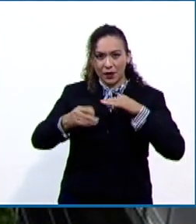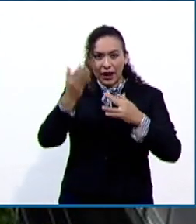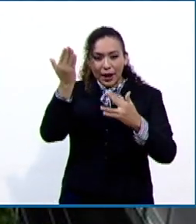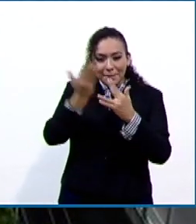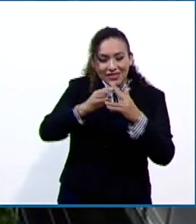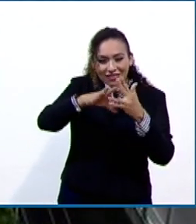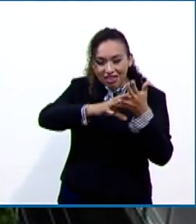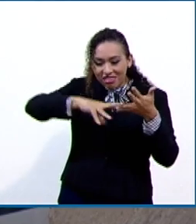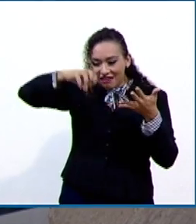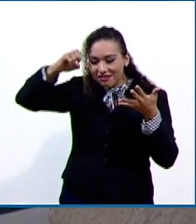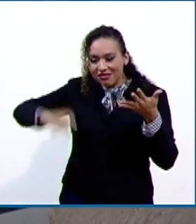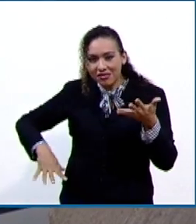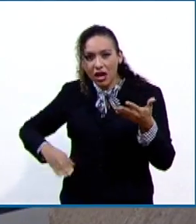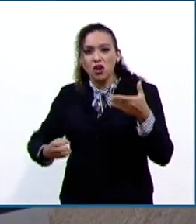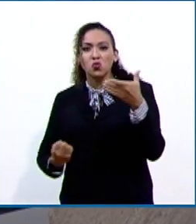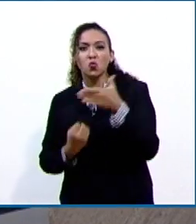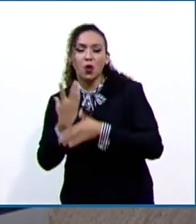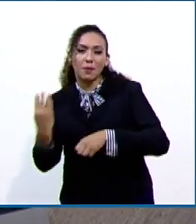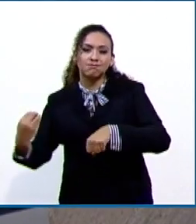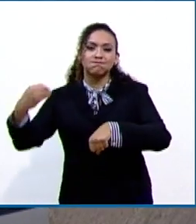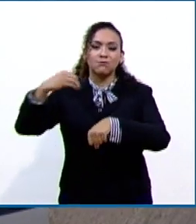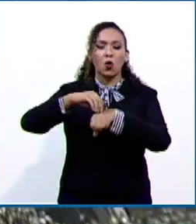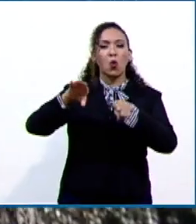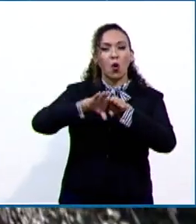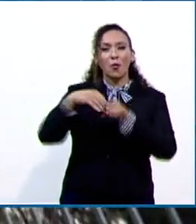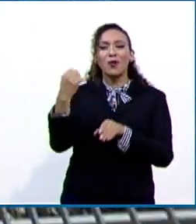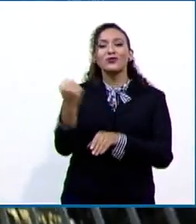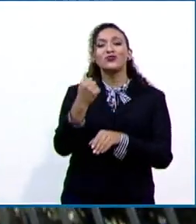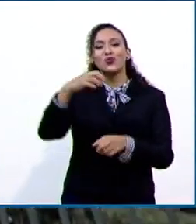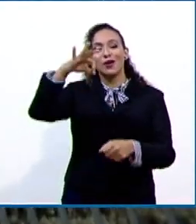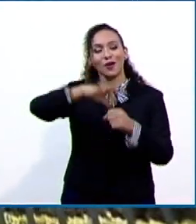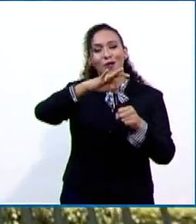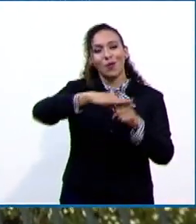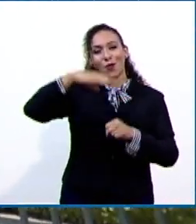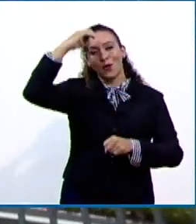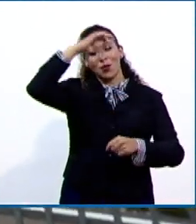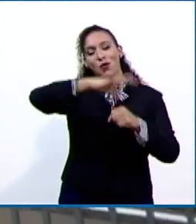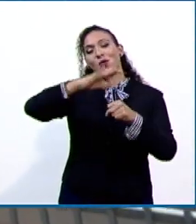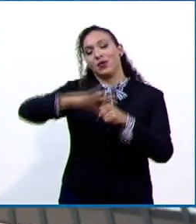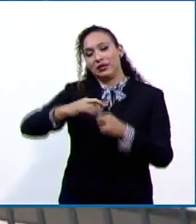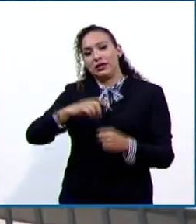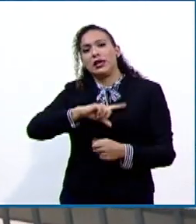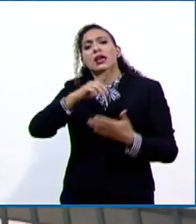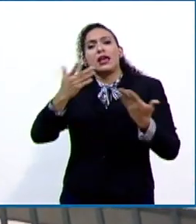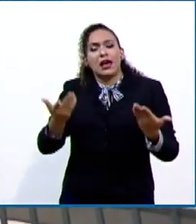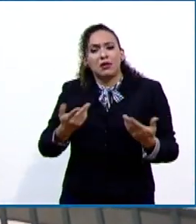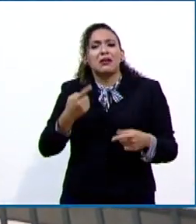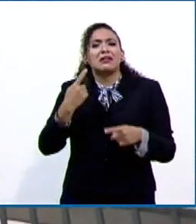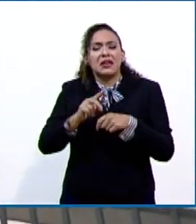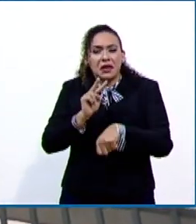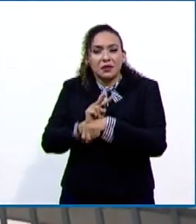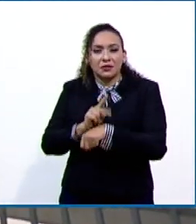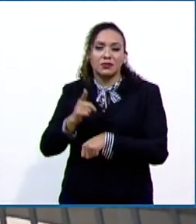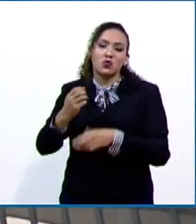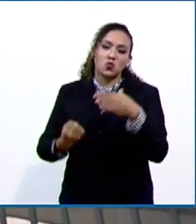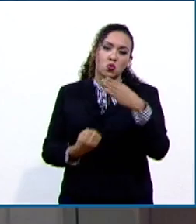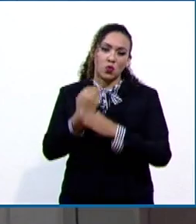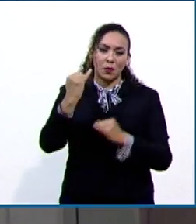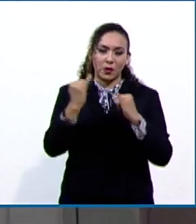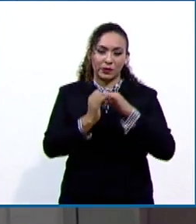serán sustituidos por personas electas mediante el voto popular, quienes serán supervisadas por un tribunal de